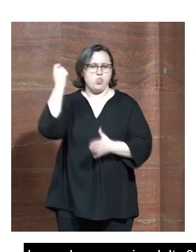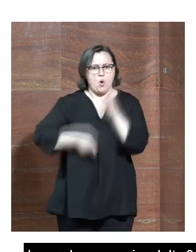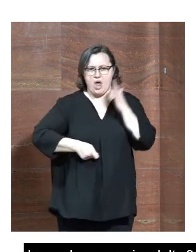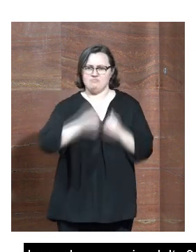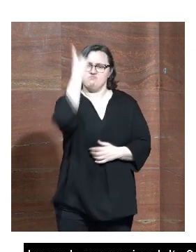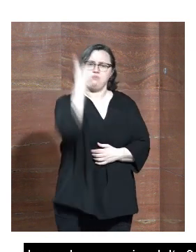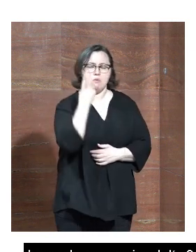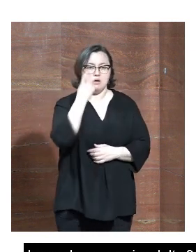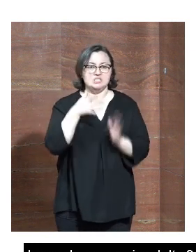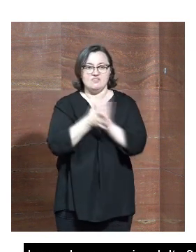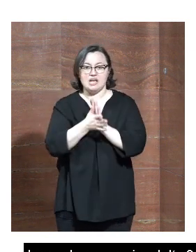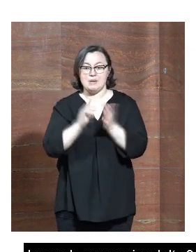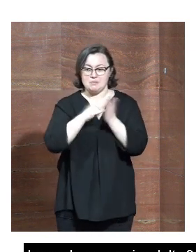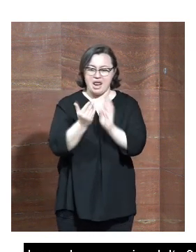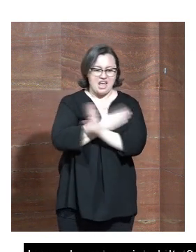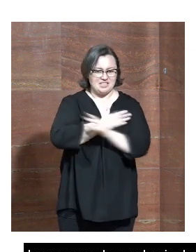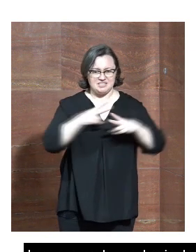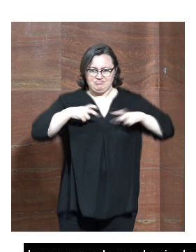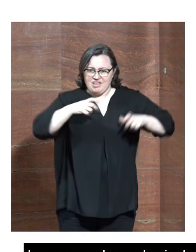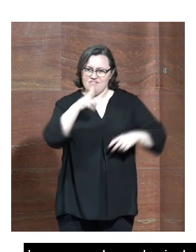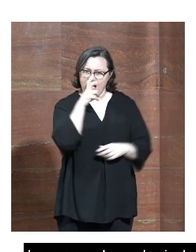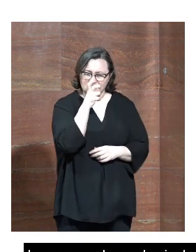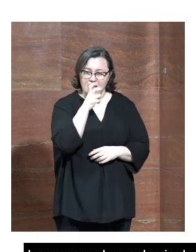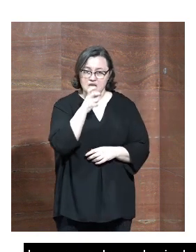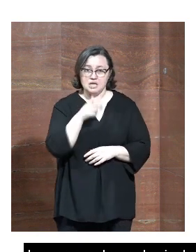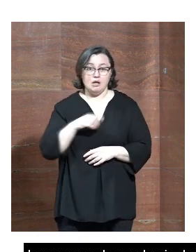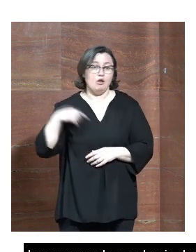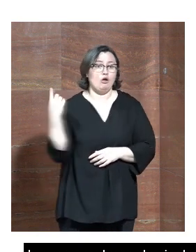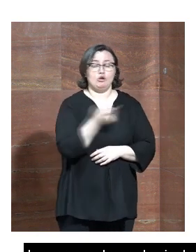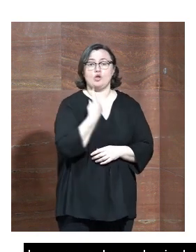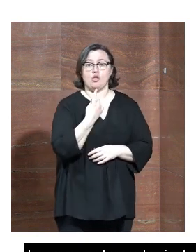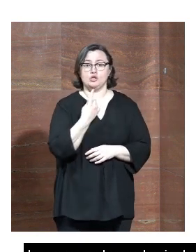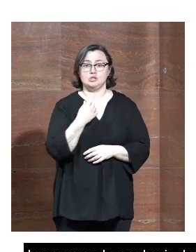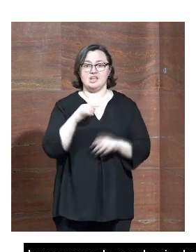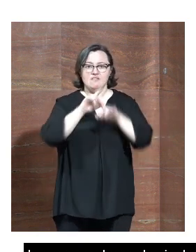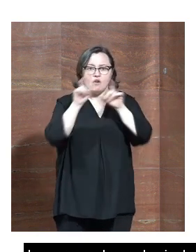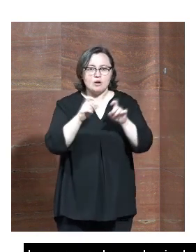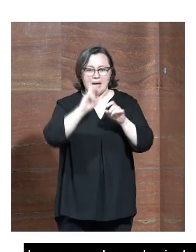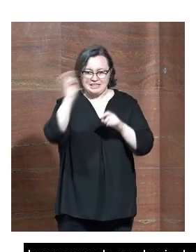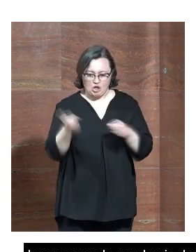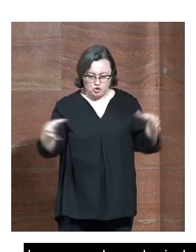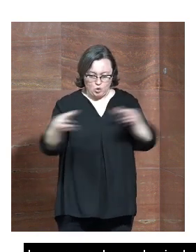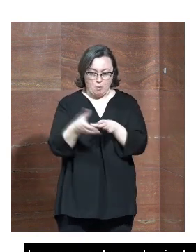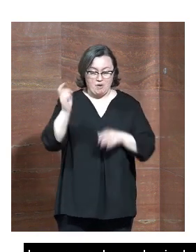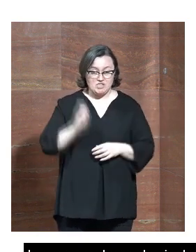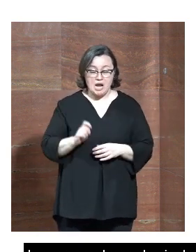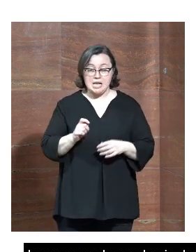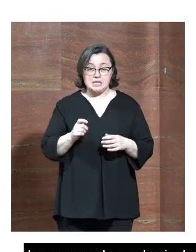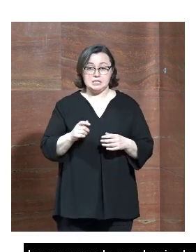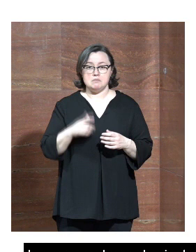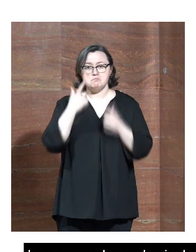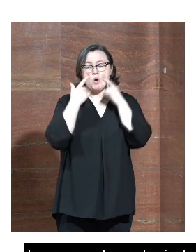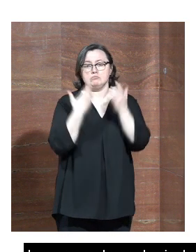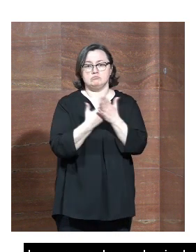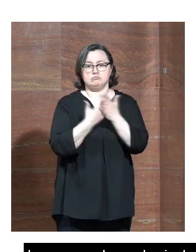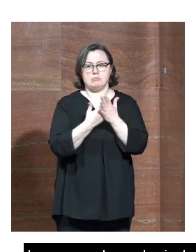rígida, ha sido mal planificada, en la cual todos los informáticos que han participado pues han